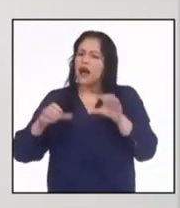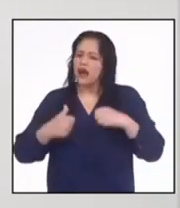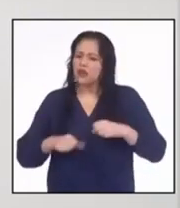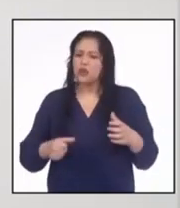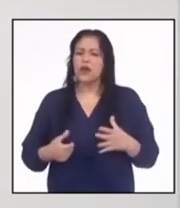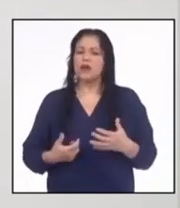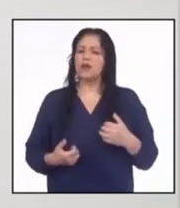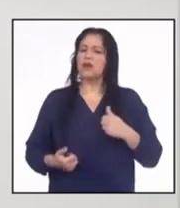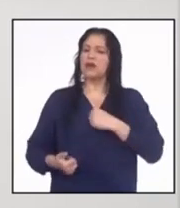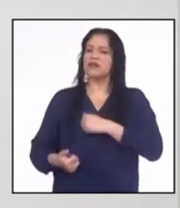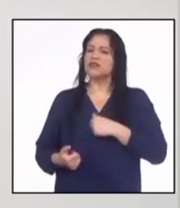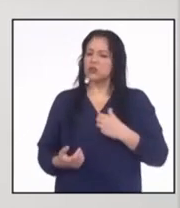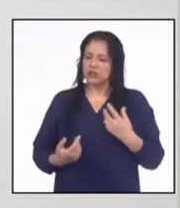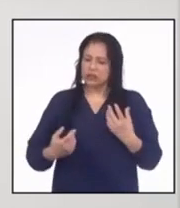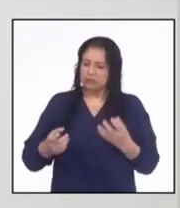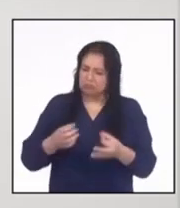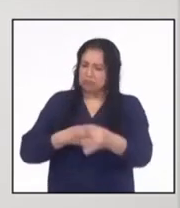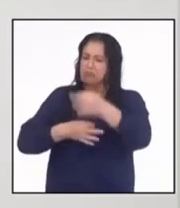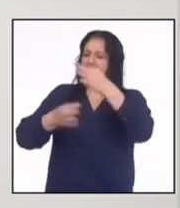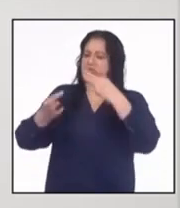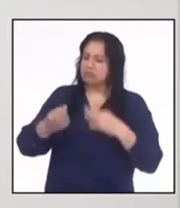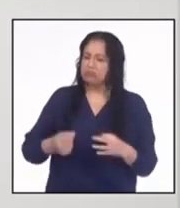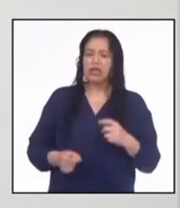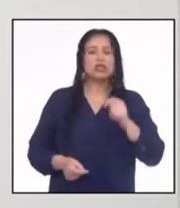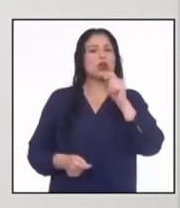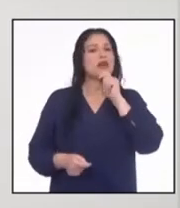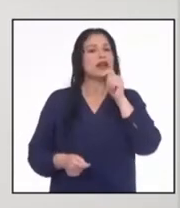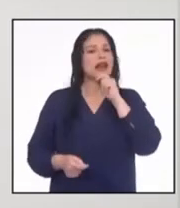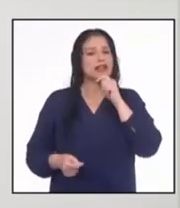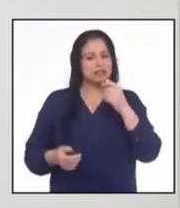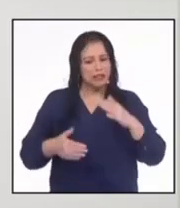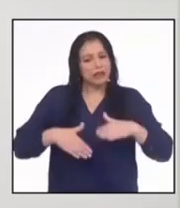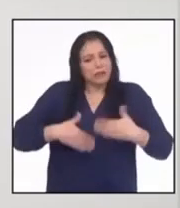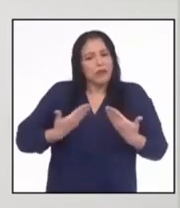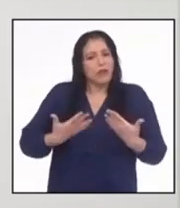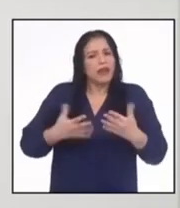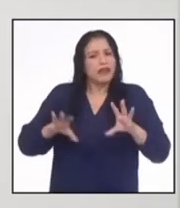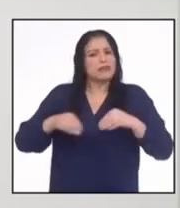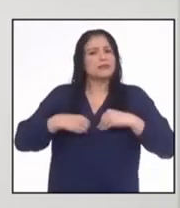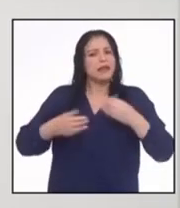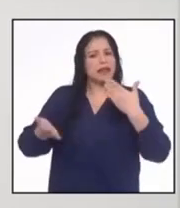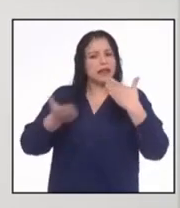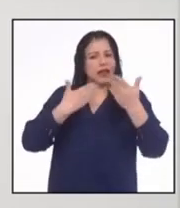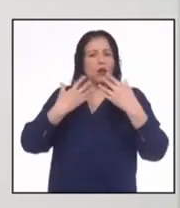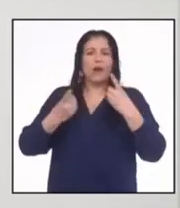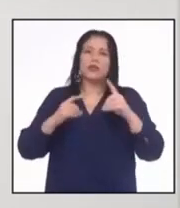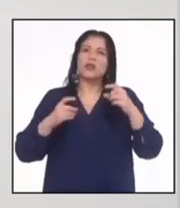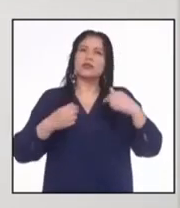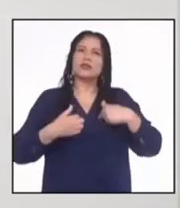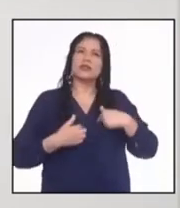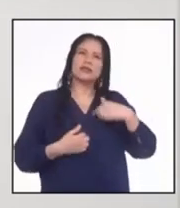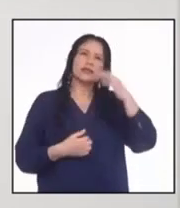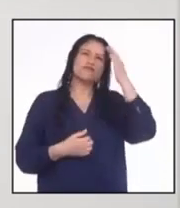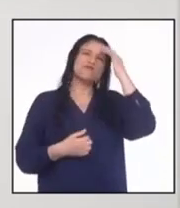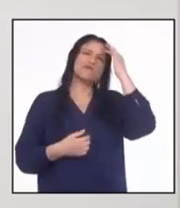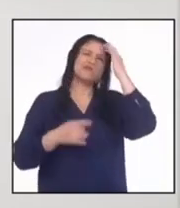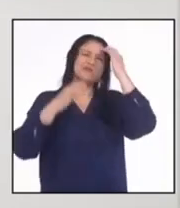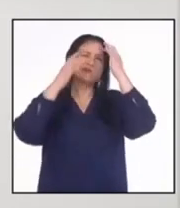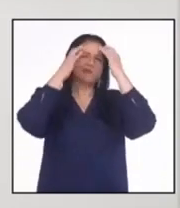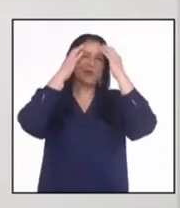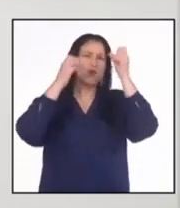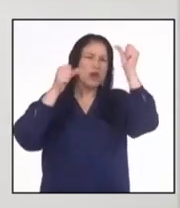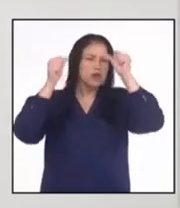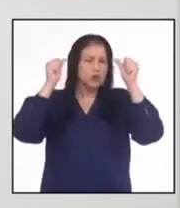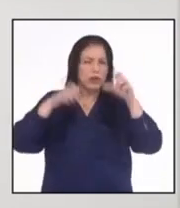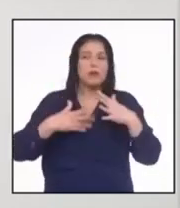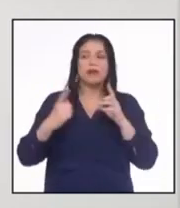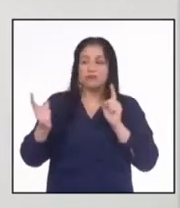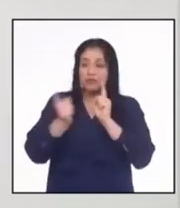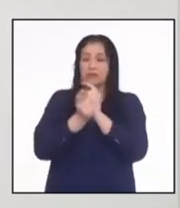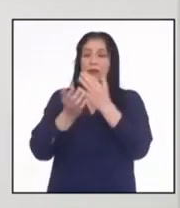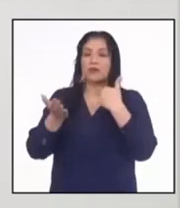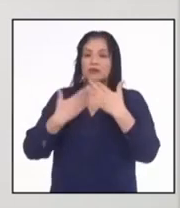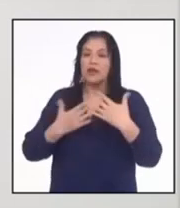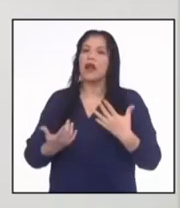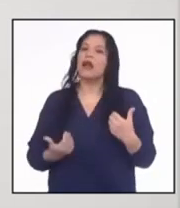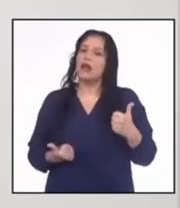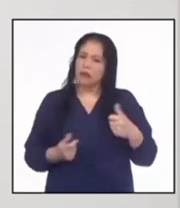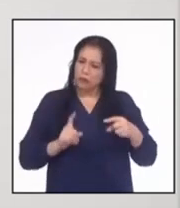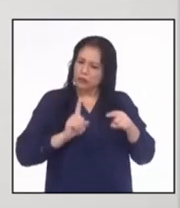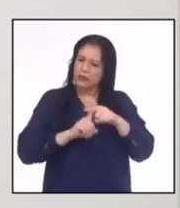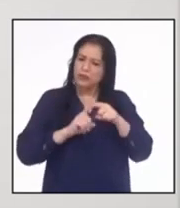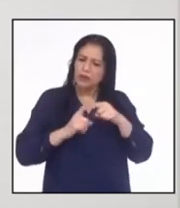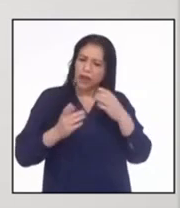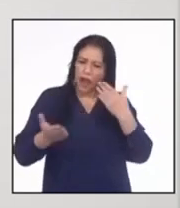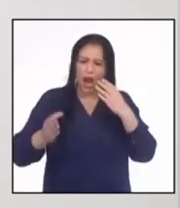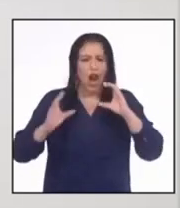de empatía, tolerancia y apertura al diálogo cuando se tiene una duda o se sospecha de algo. Ser asertivo en